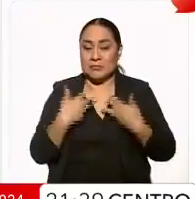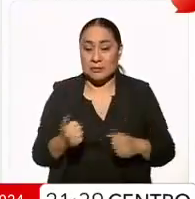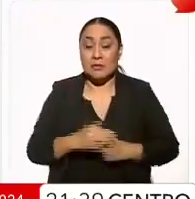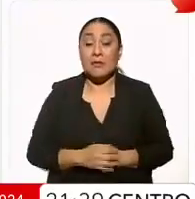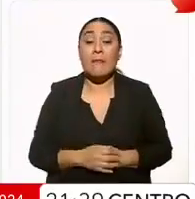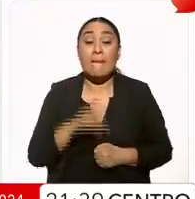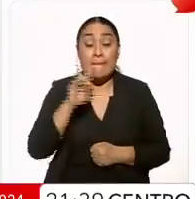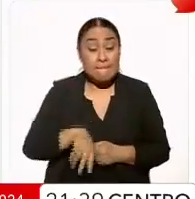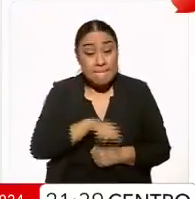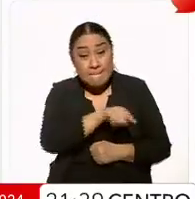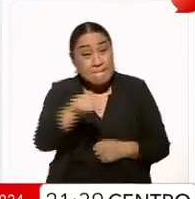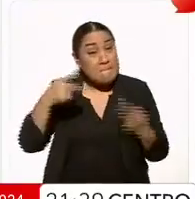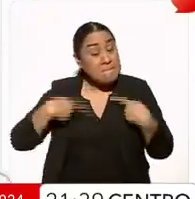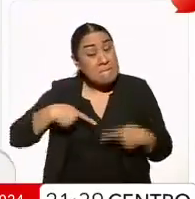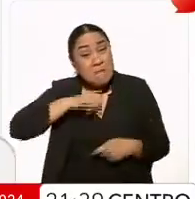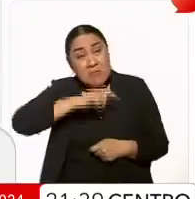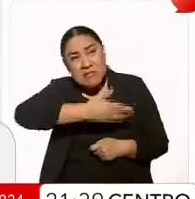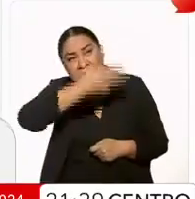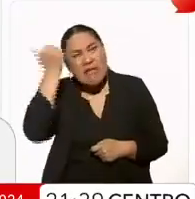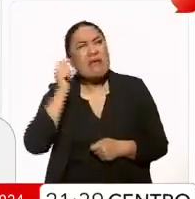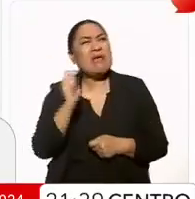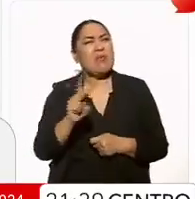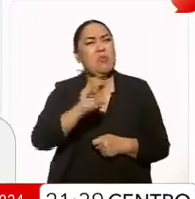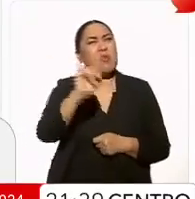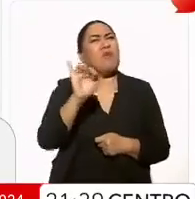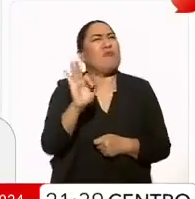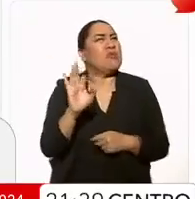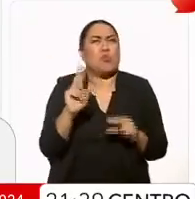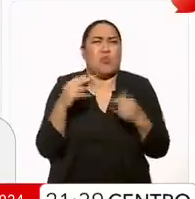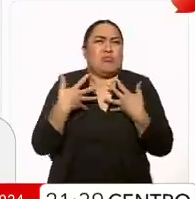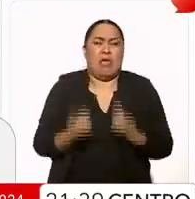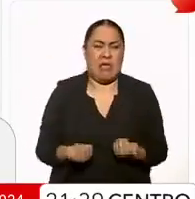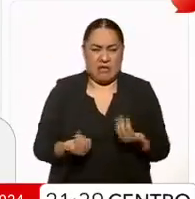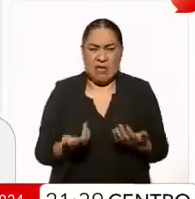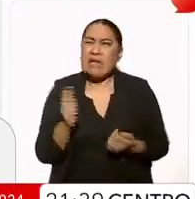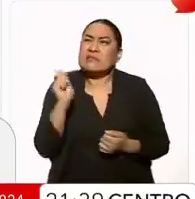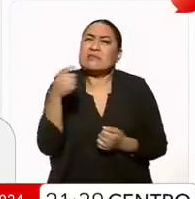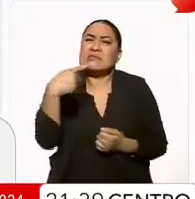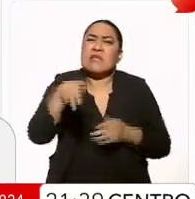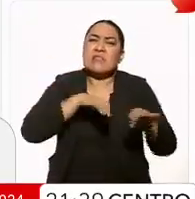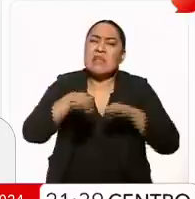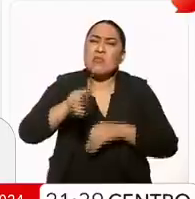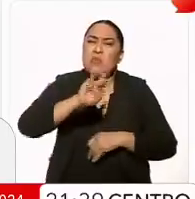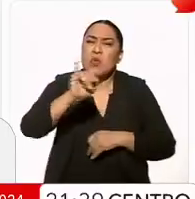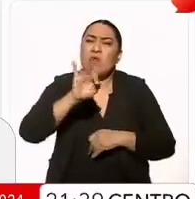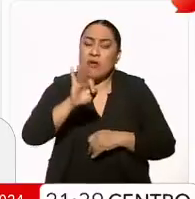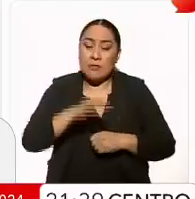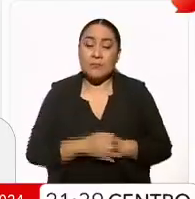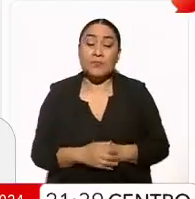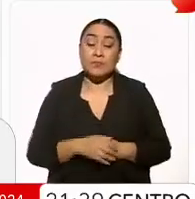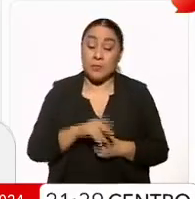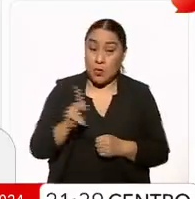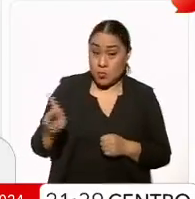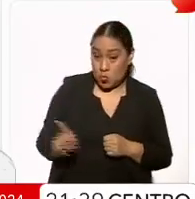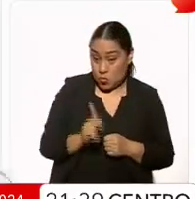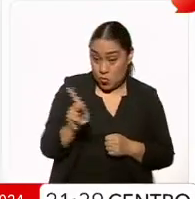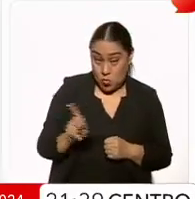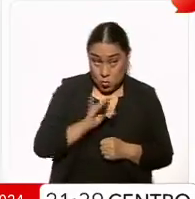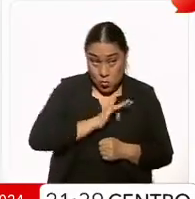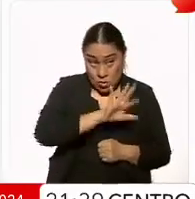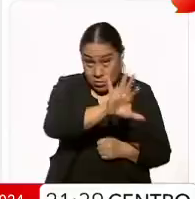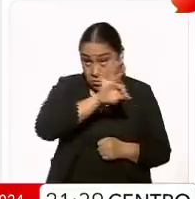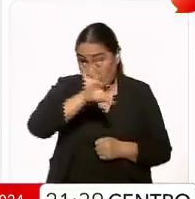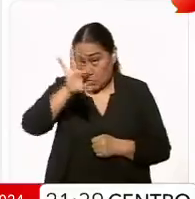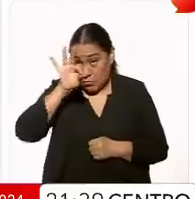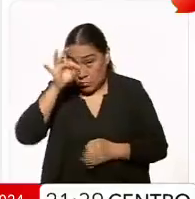ni siquiera sabe qué es el Poder Judicial, la gente no entiende qué hace el Poder Judicial. O sea, el pueblo no podría elegirlo porque no